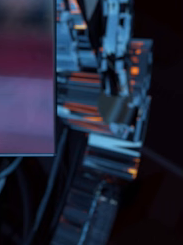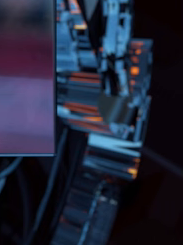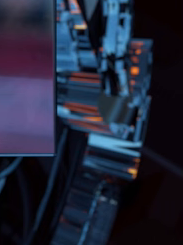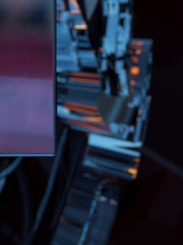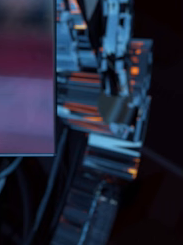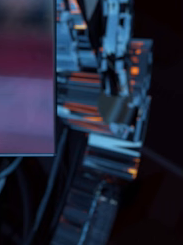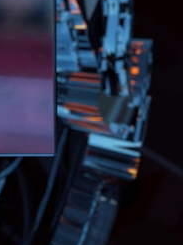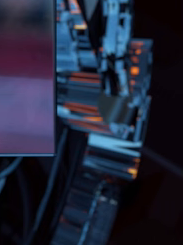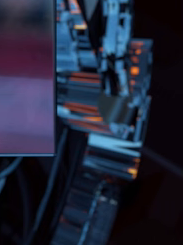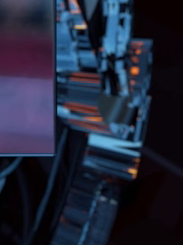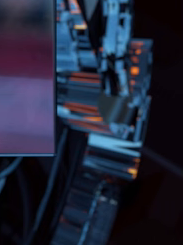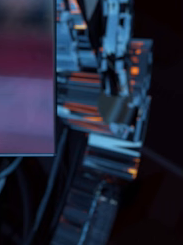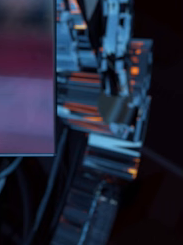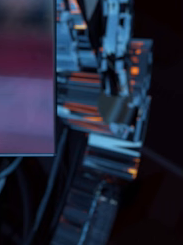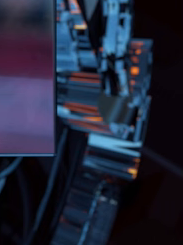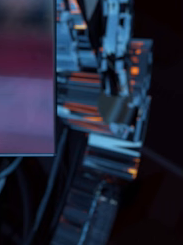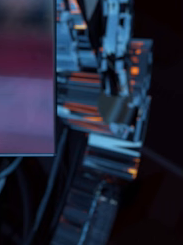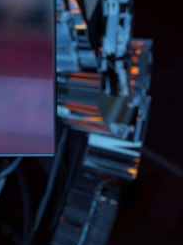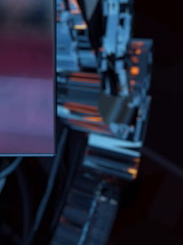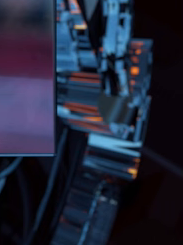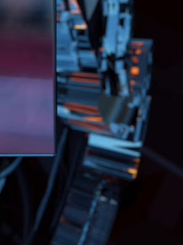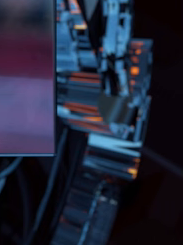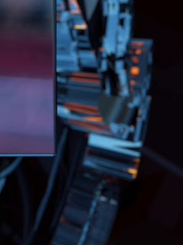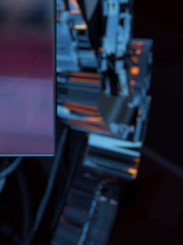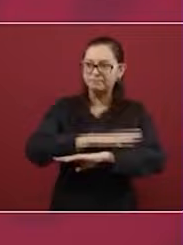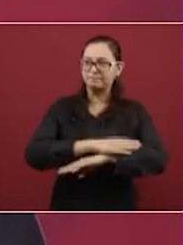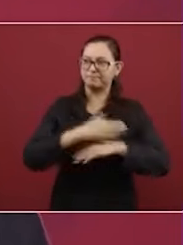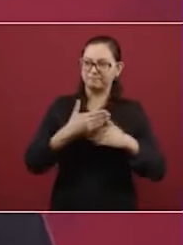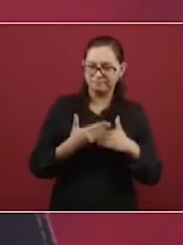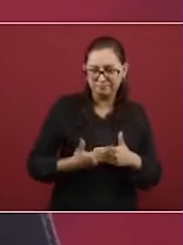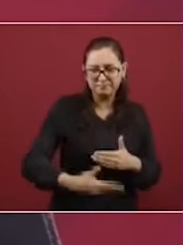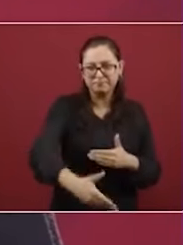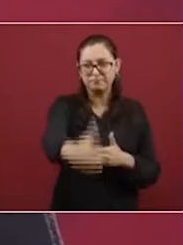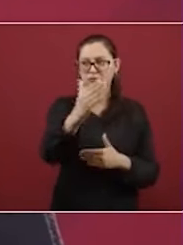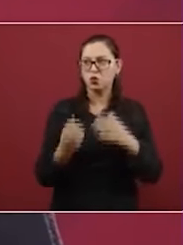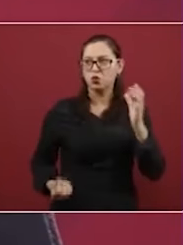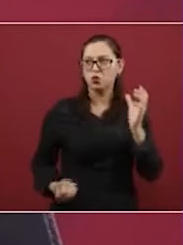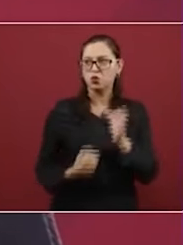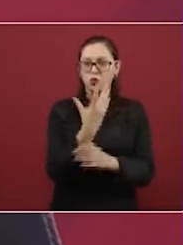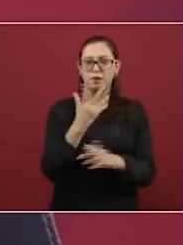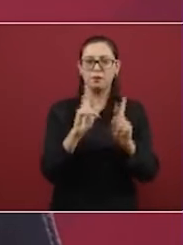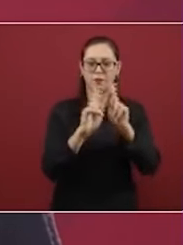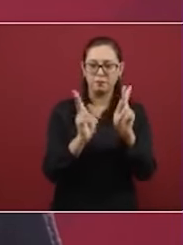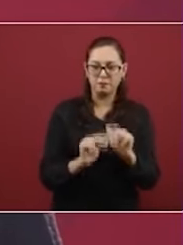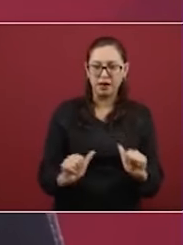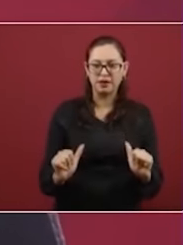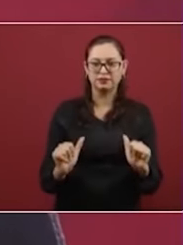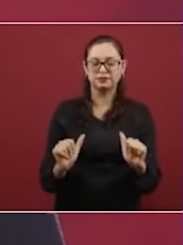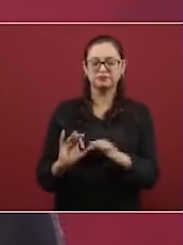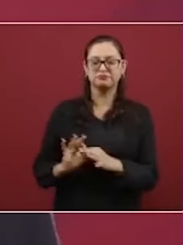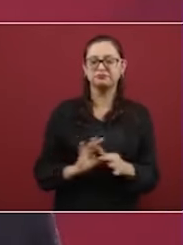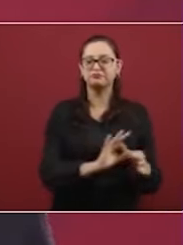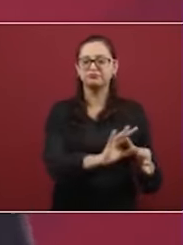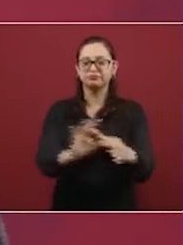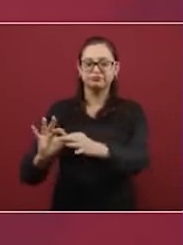gobierno de Andrés Manuel López Obrador ha vuelto a ponerle cifra a la crisis de los desaparecidos en México en esta ocasión